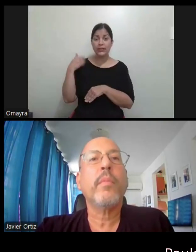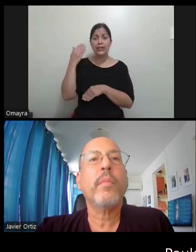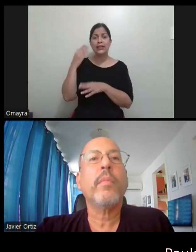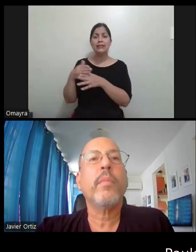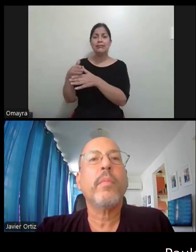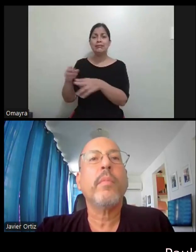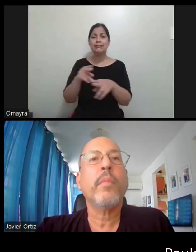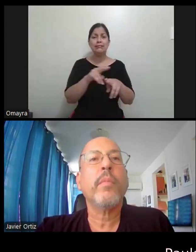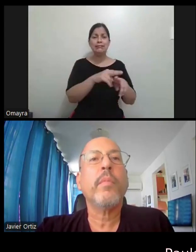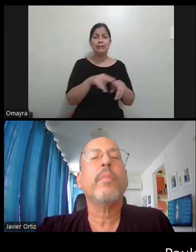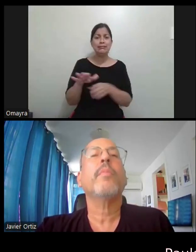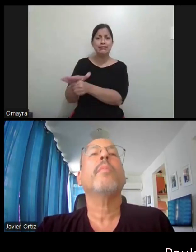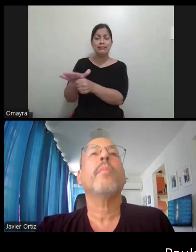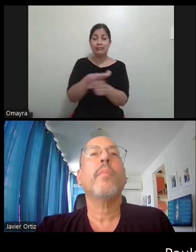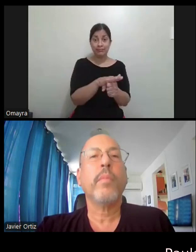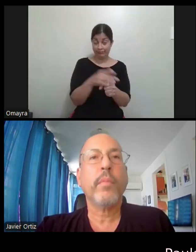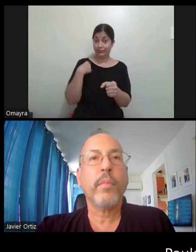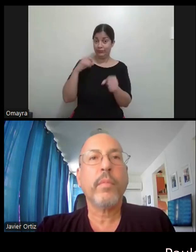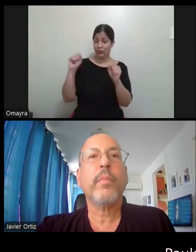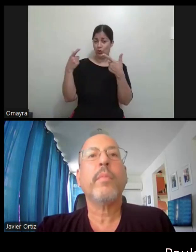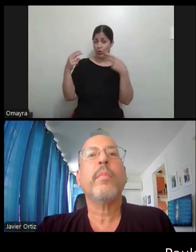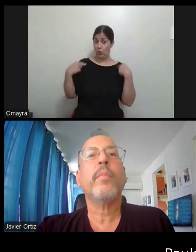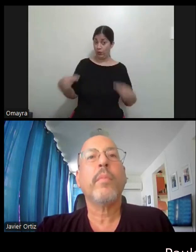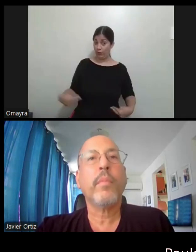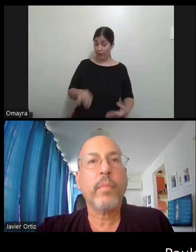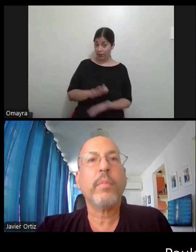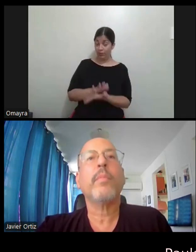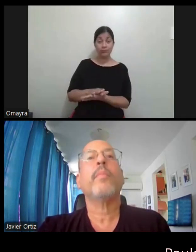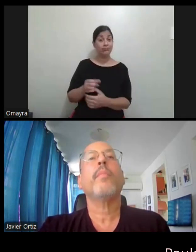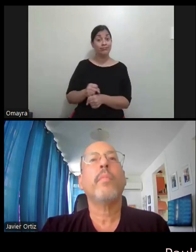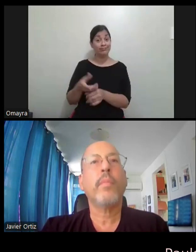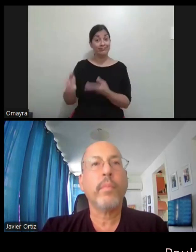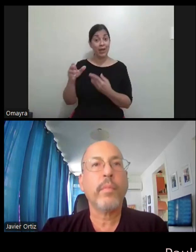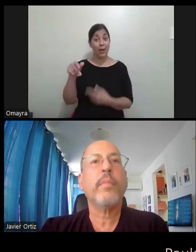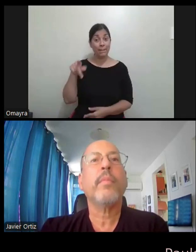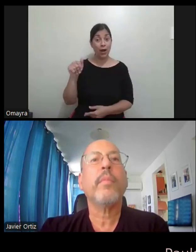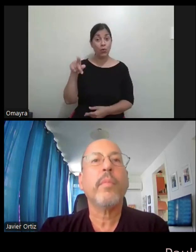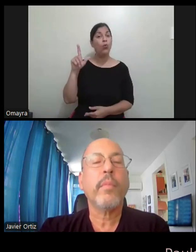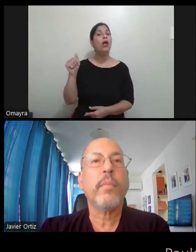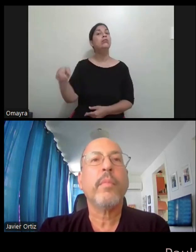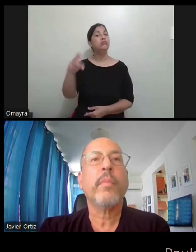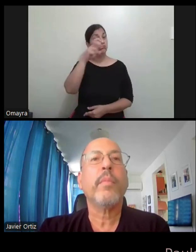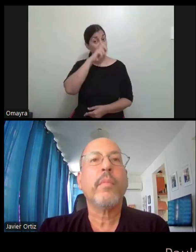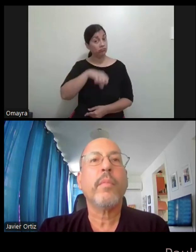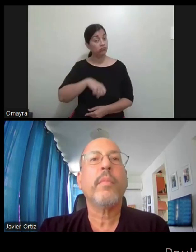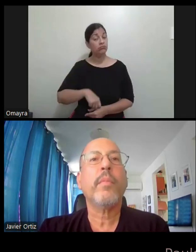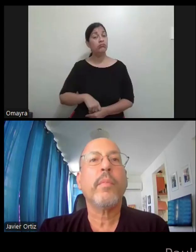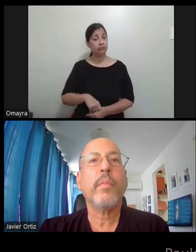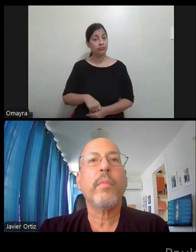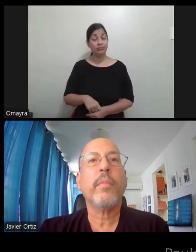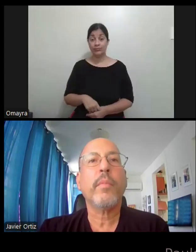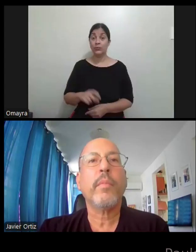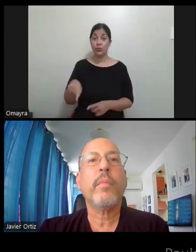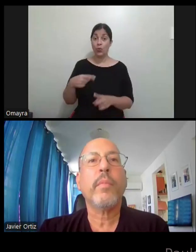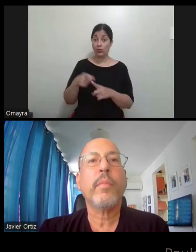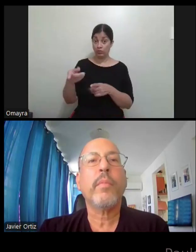Bartolomé de las Casas y todos los uniformes escolares los hacía Paula. Bueno. Y Paula era bien estricta y cuando Paula